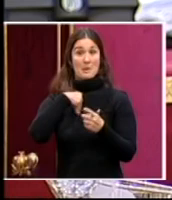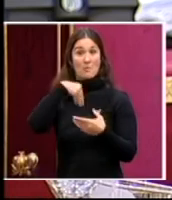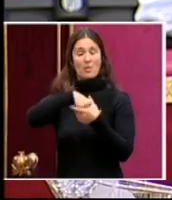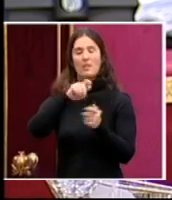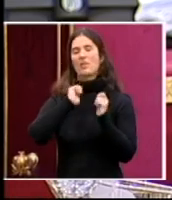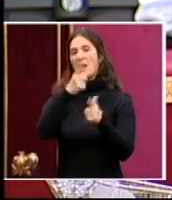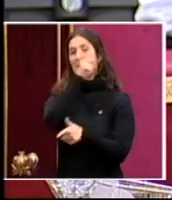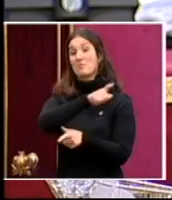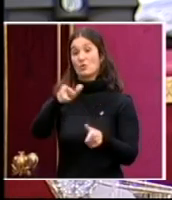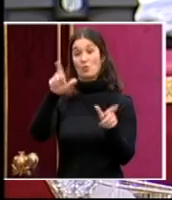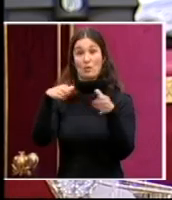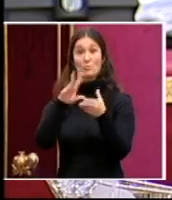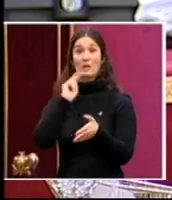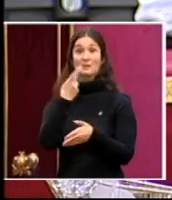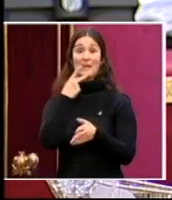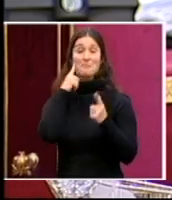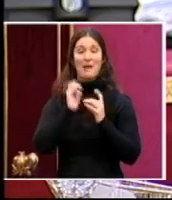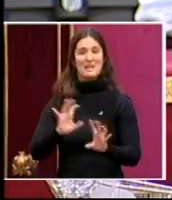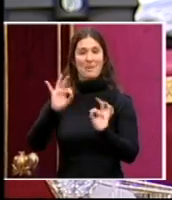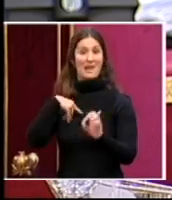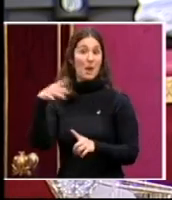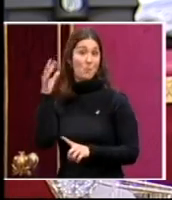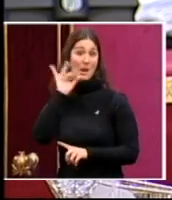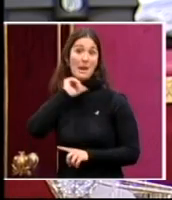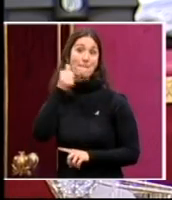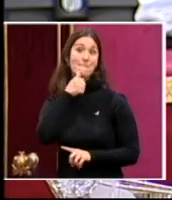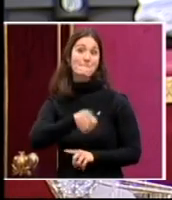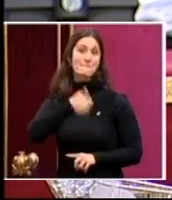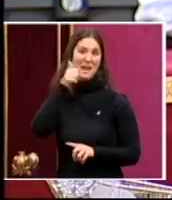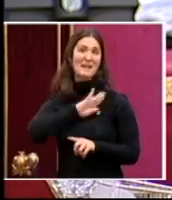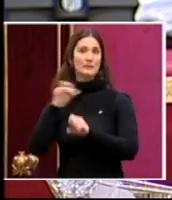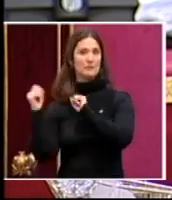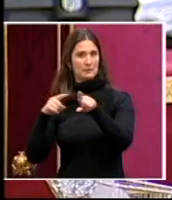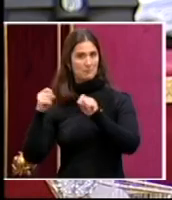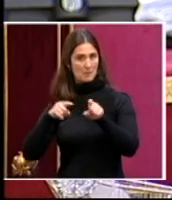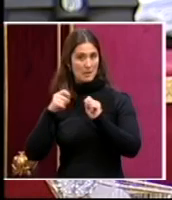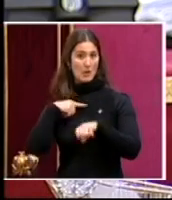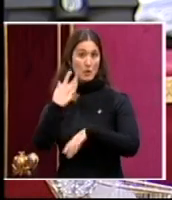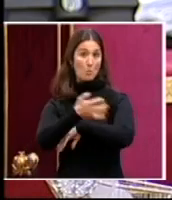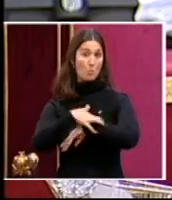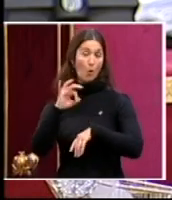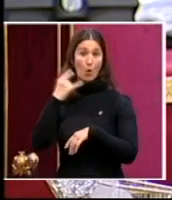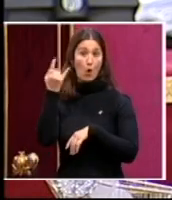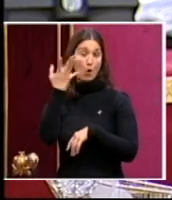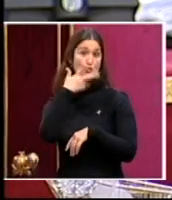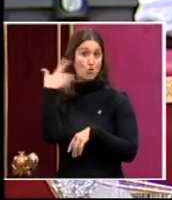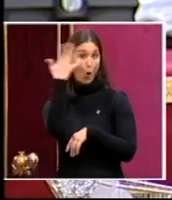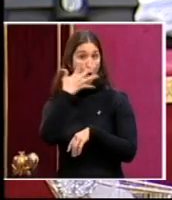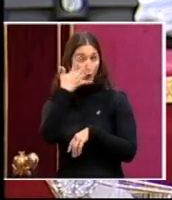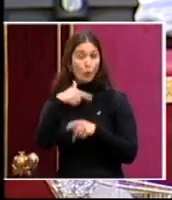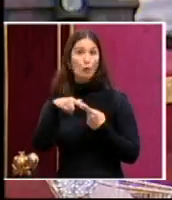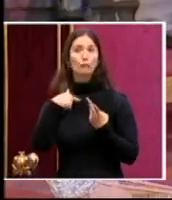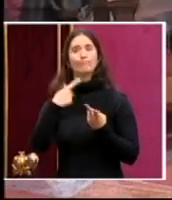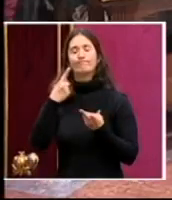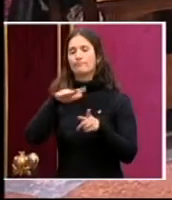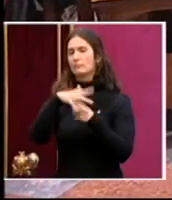a las personas trans, en especial a las mujeres, y más aún si son inmigrantes, pobres o de color, en una situación de